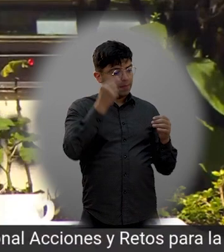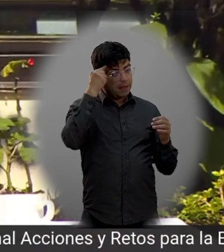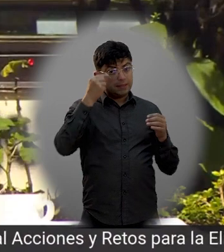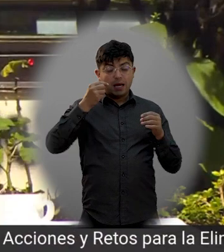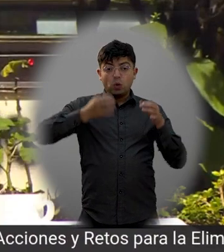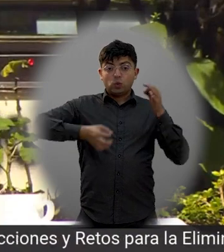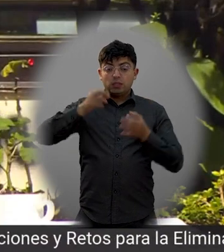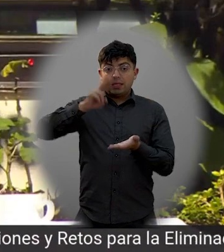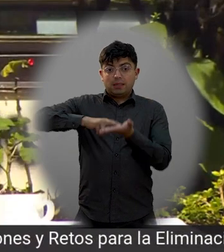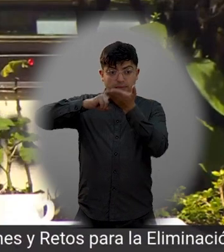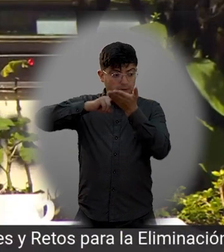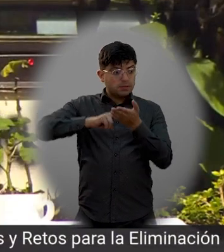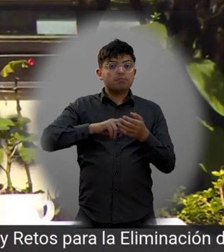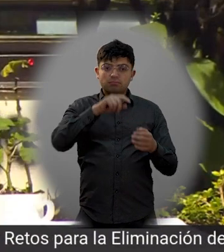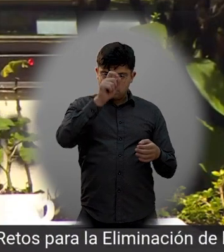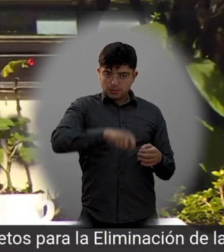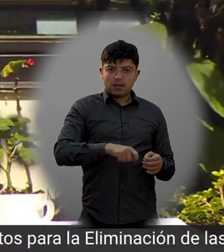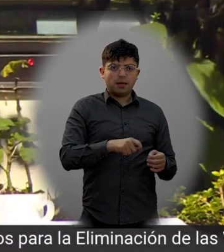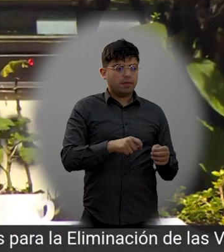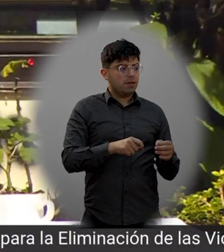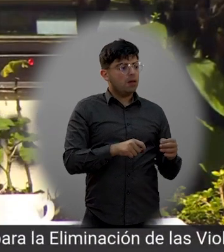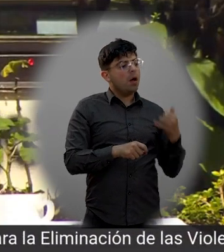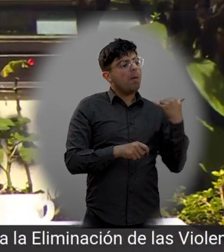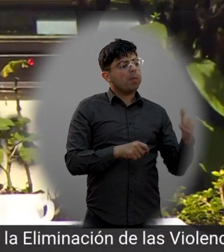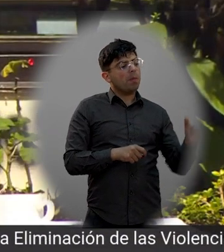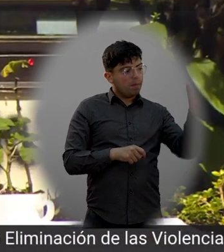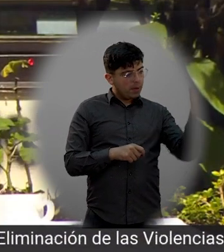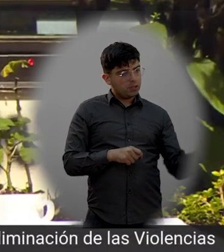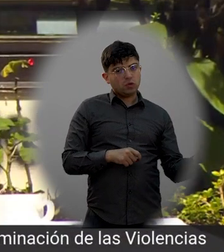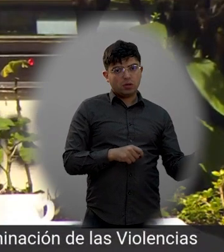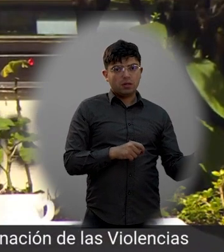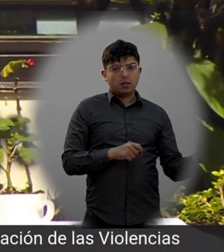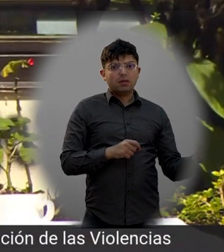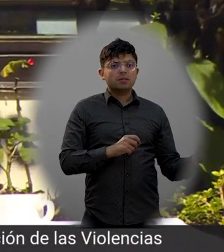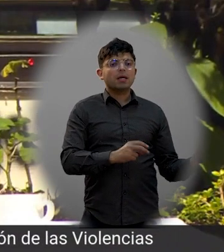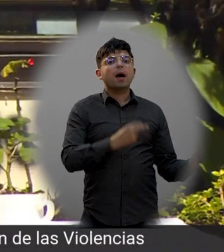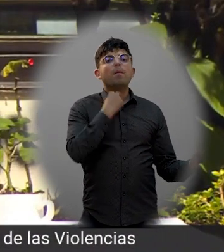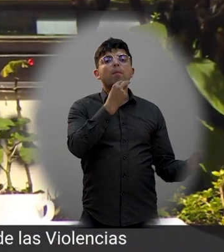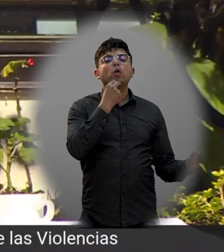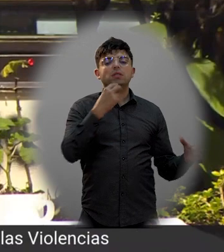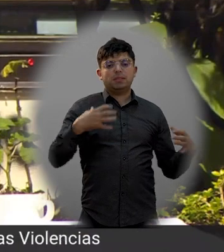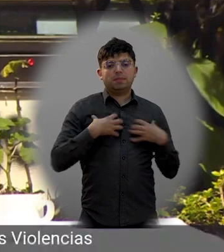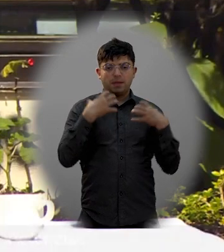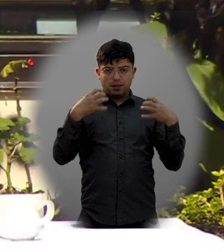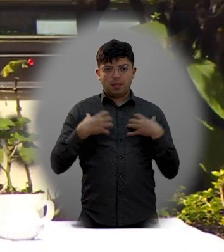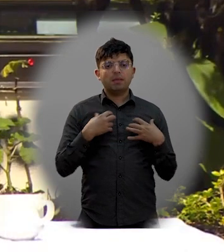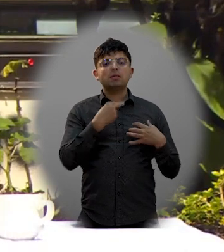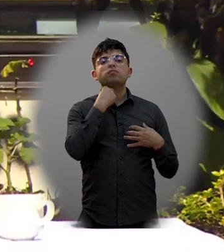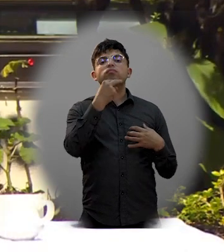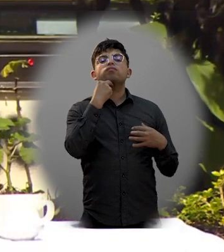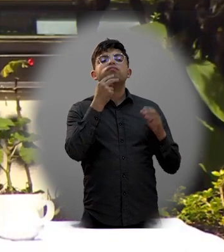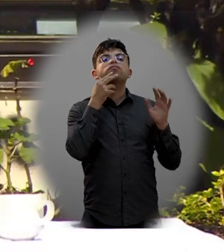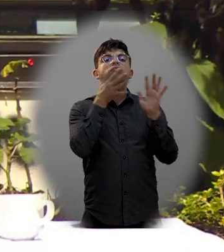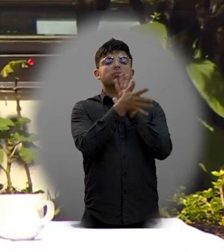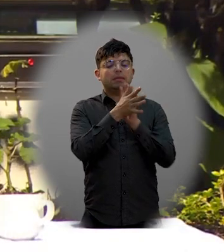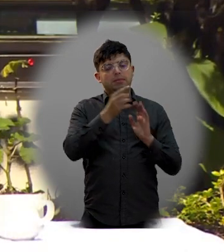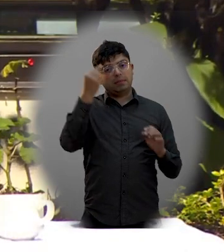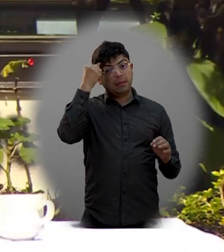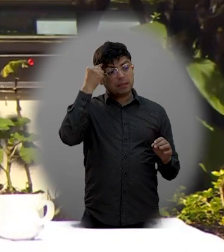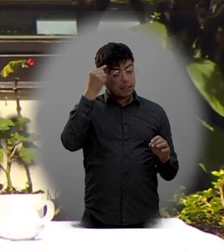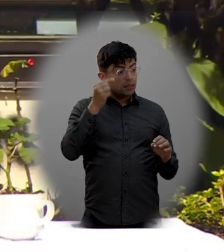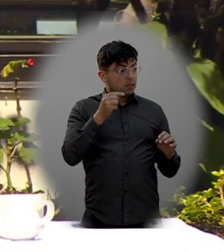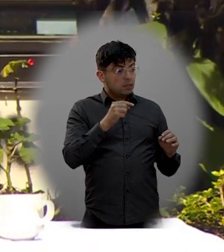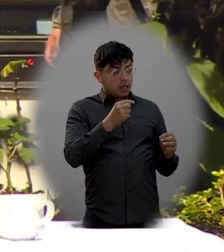justicia restaurativa tiene que poner de presente y en primer orden las voces de las víctimas, ¿no? Entonces, cuando se piensa primero